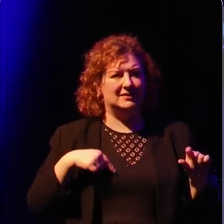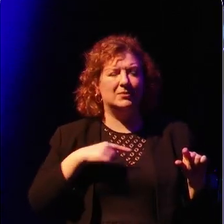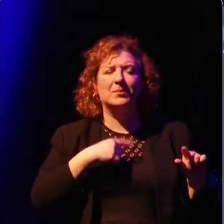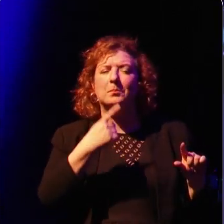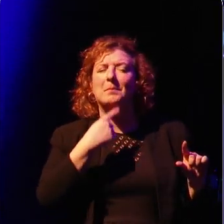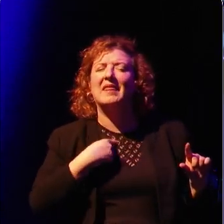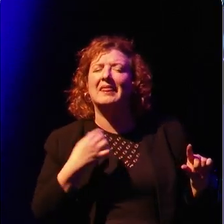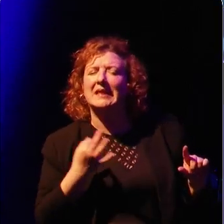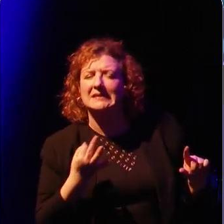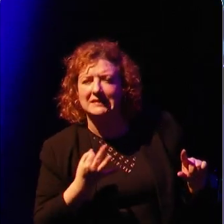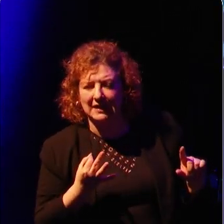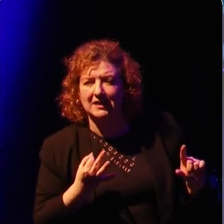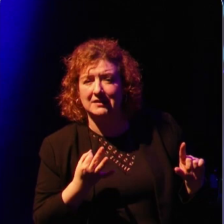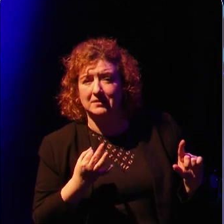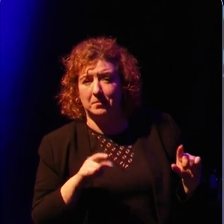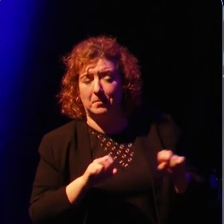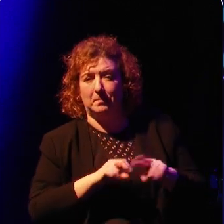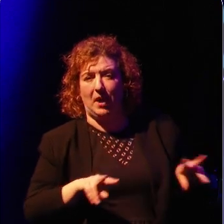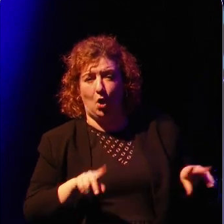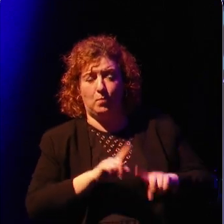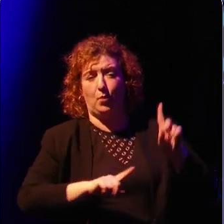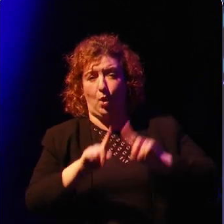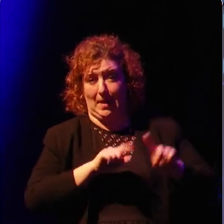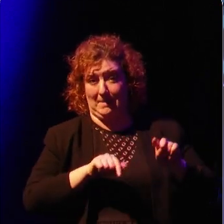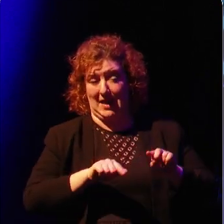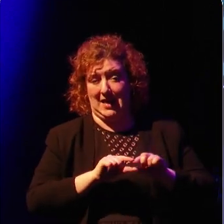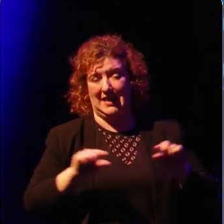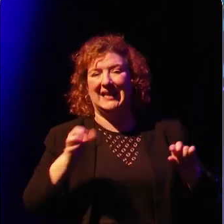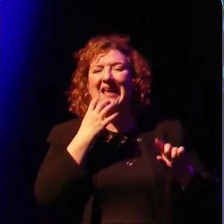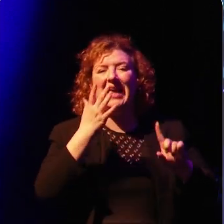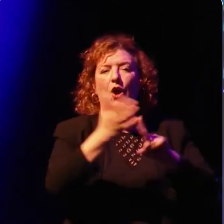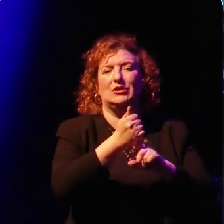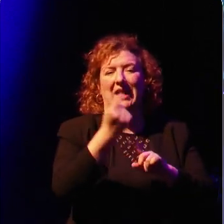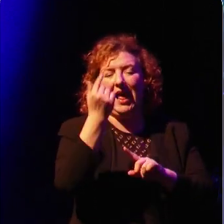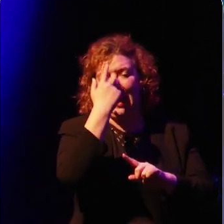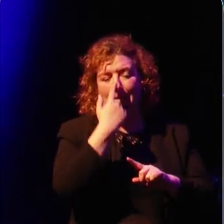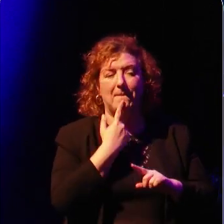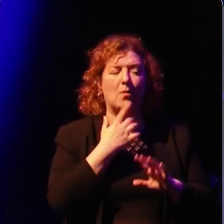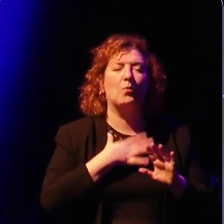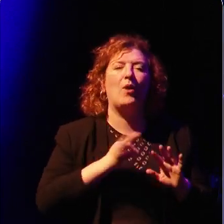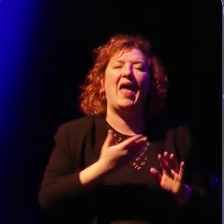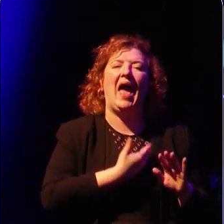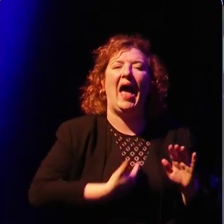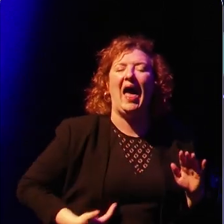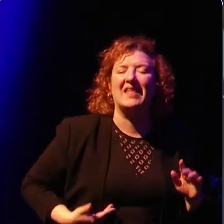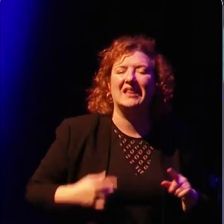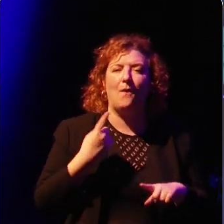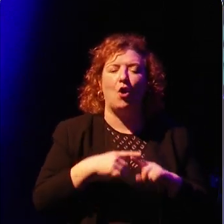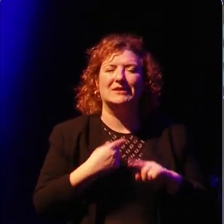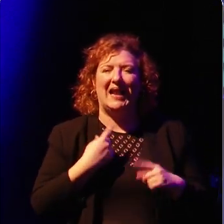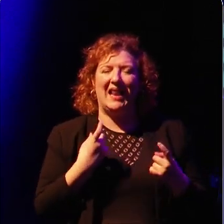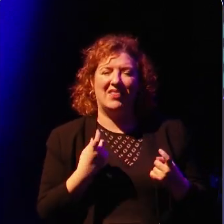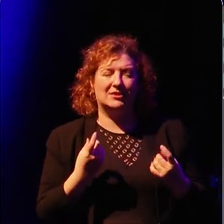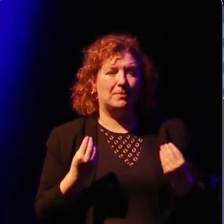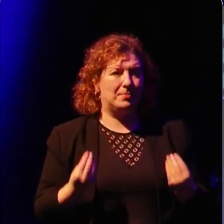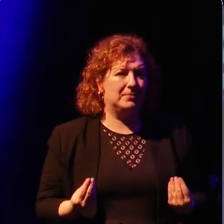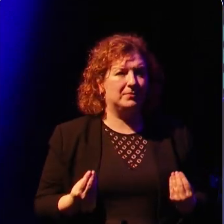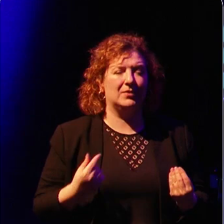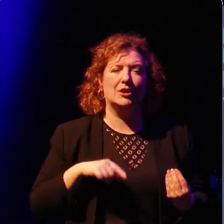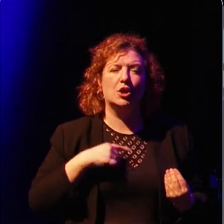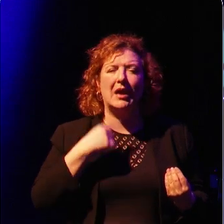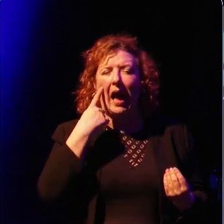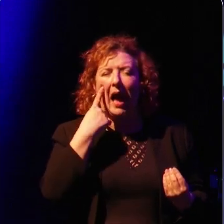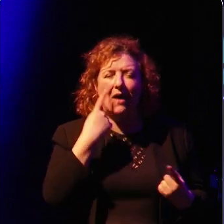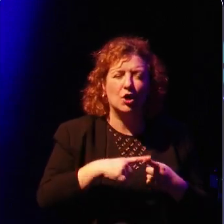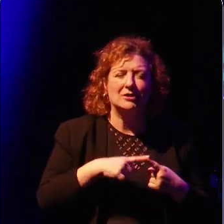que me estás diciendo. Tal vez no haya sido del todo, no me has dado todos los adjetivos que tú querías. Por lo cual tengo que